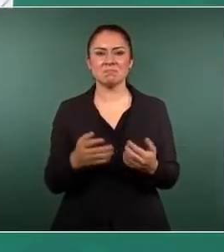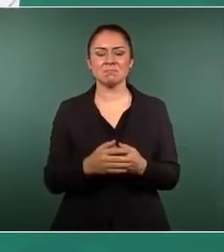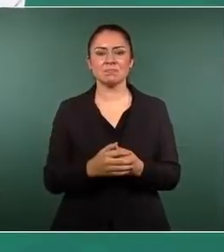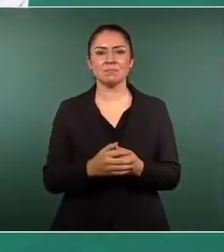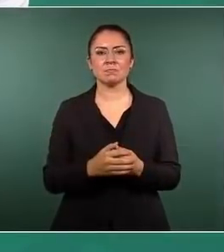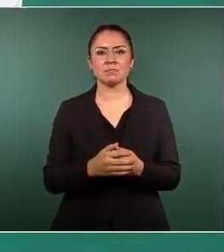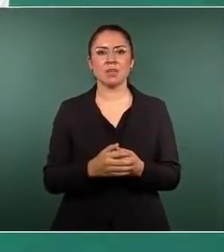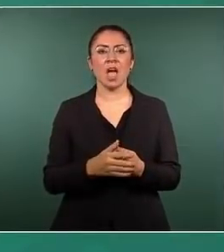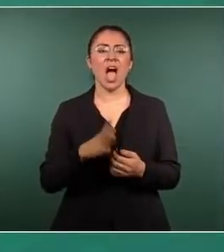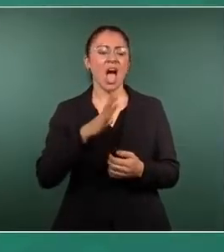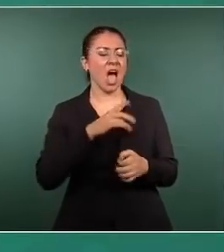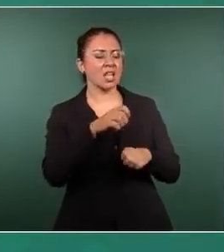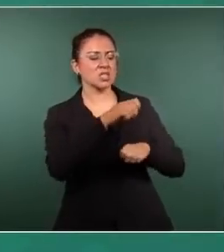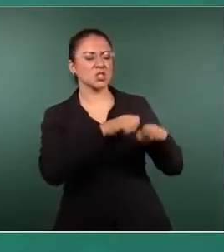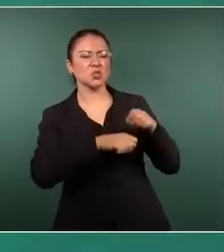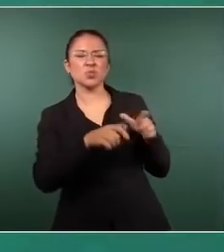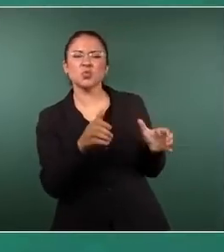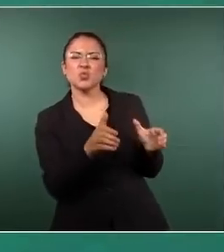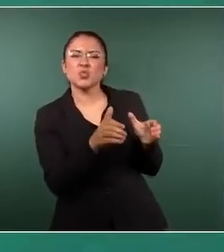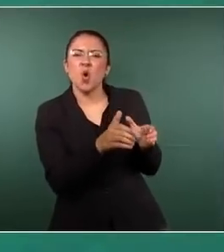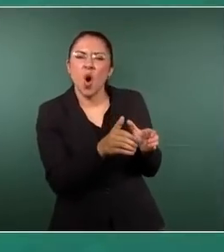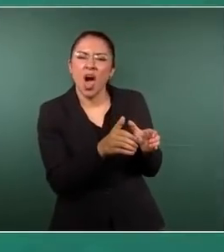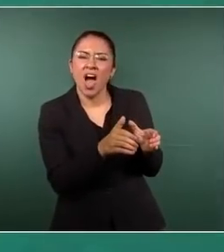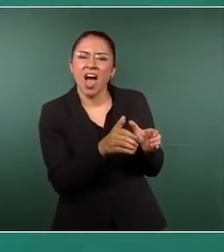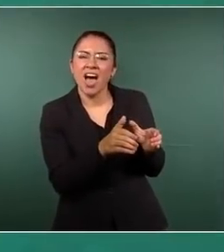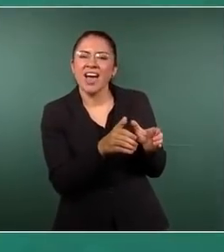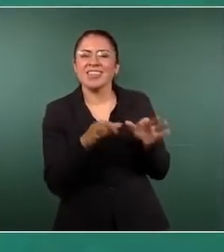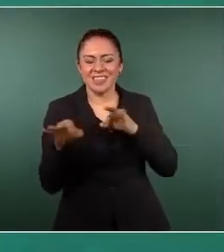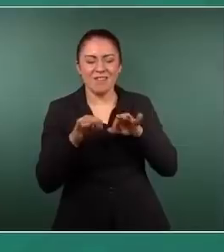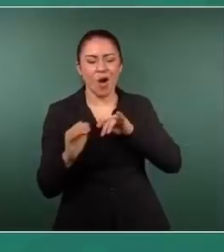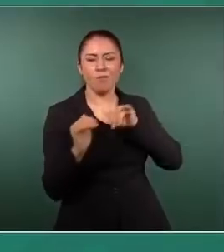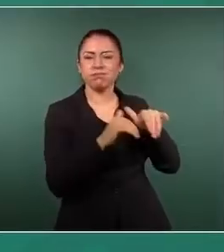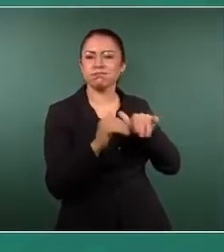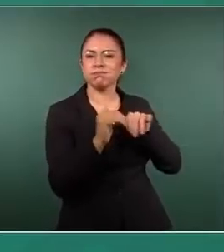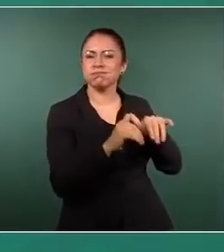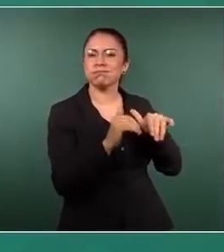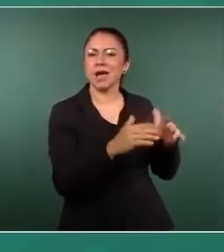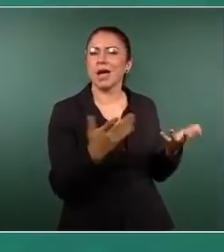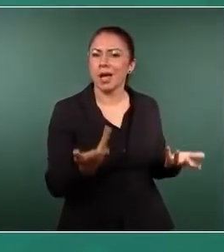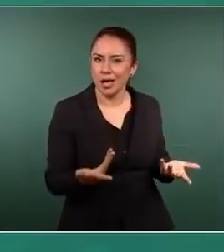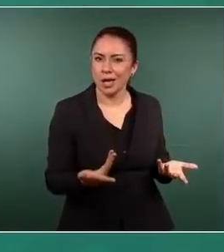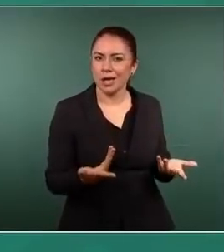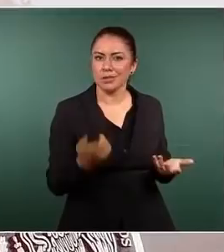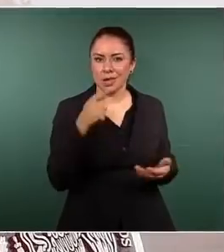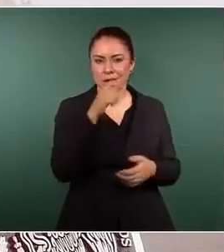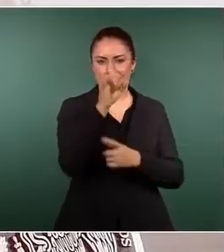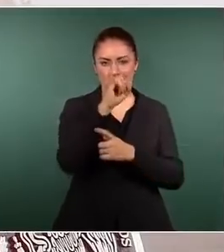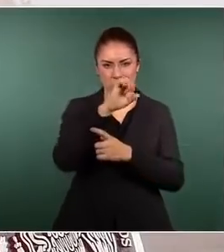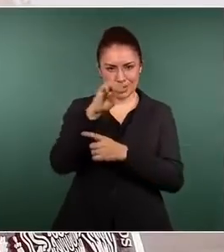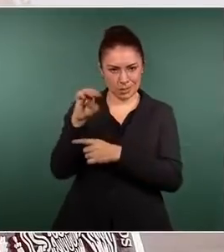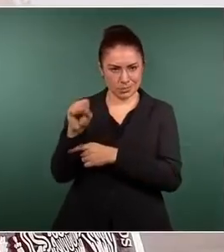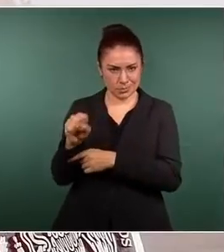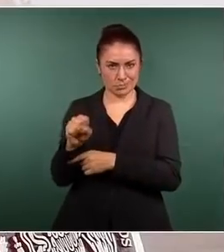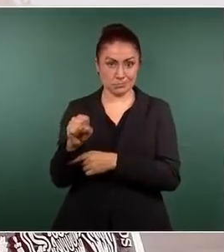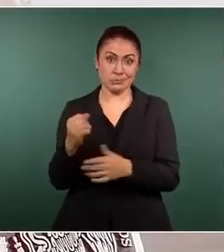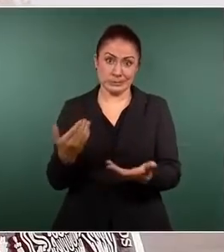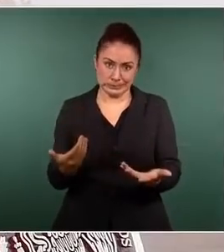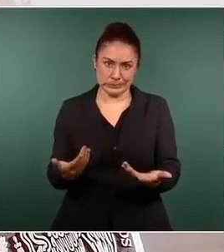las pequeñas empresas que tienen trabajadores inscritos en el seguro social